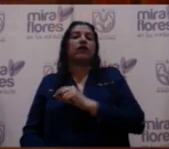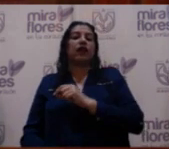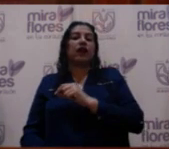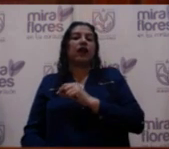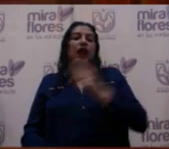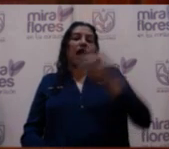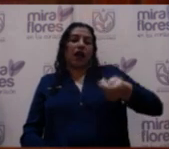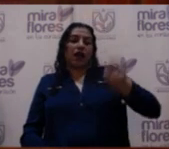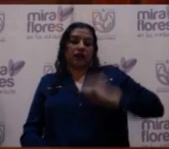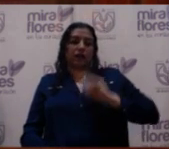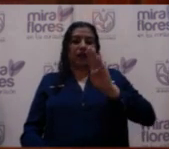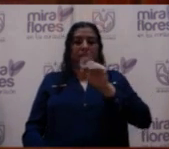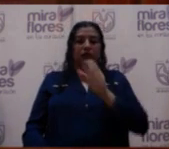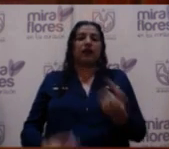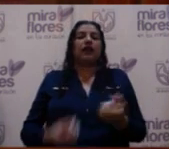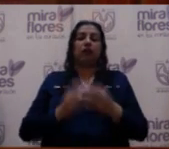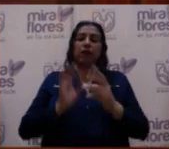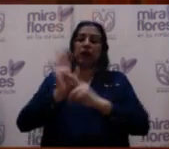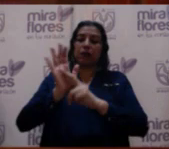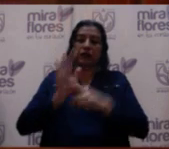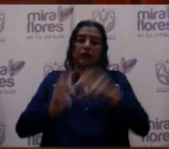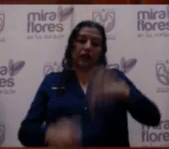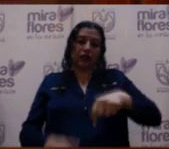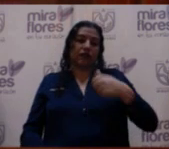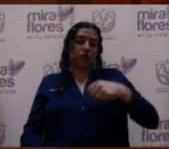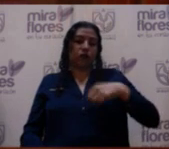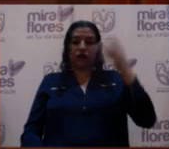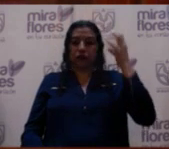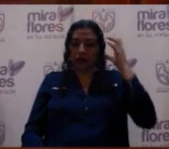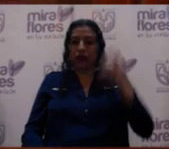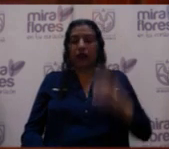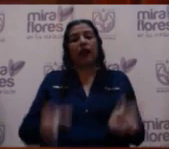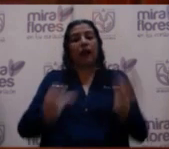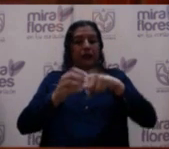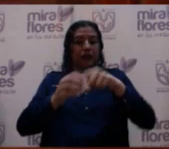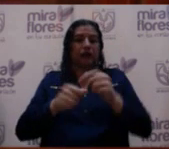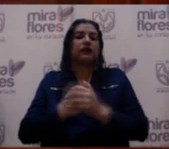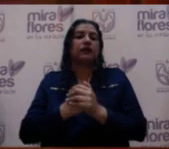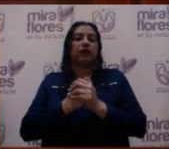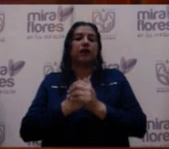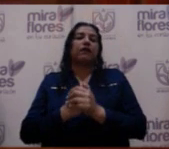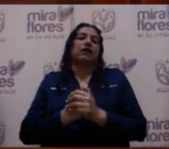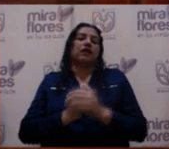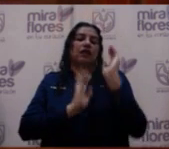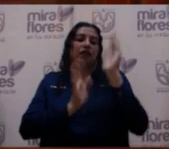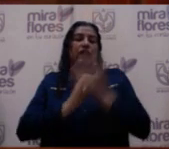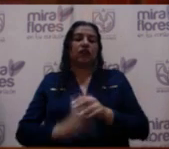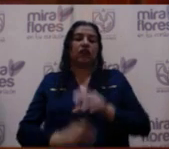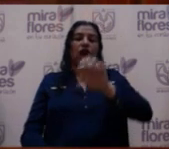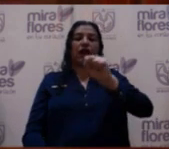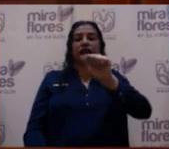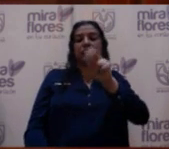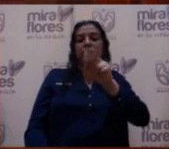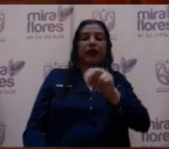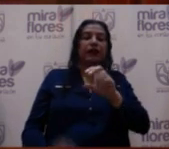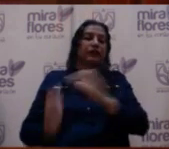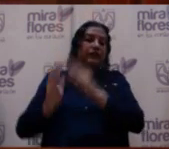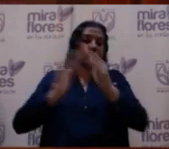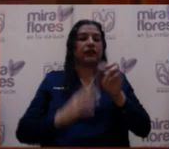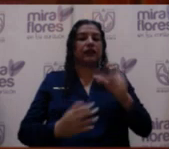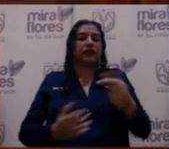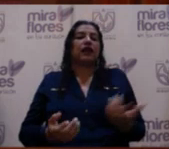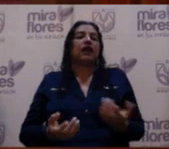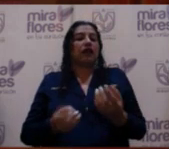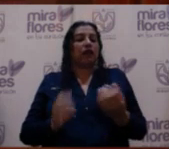a efectos que en representación de la Municipalidad de Miraflores participe en el evento Smart City Expo World Congress de conformidad